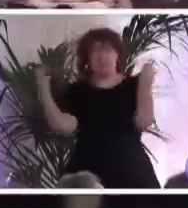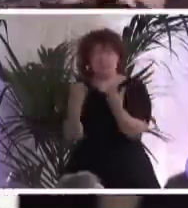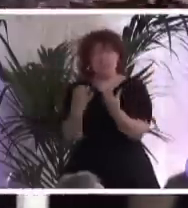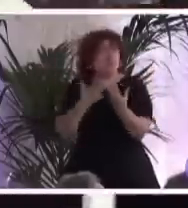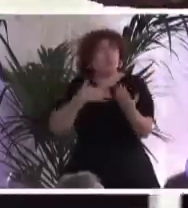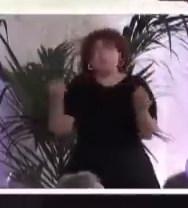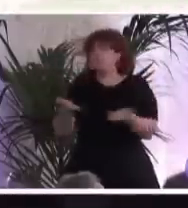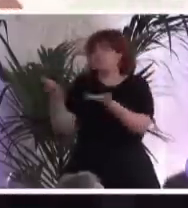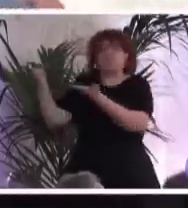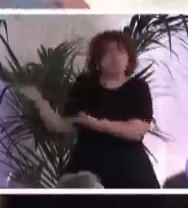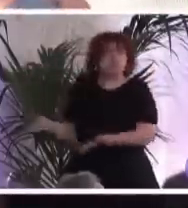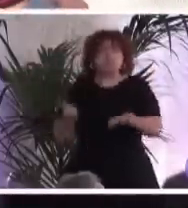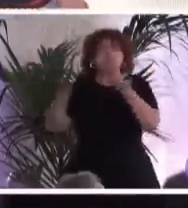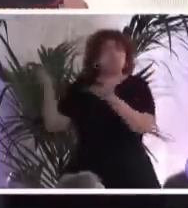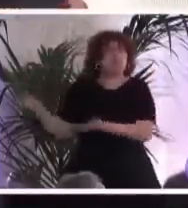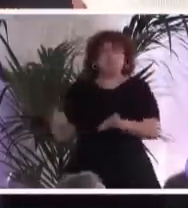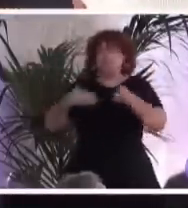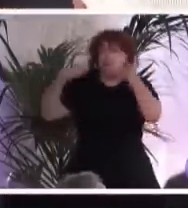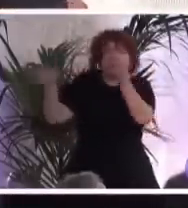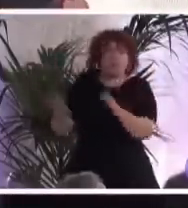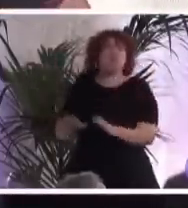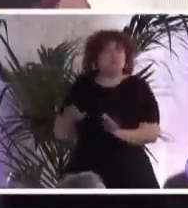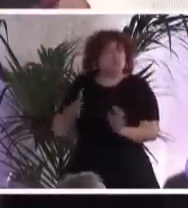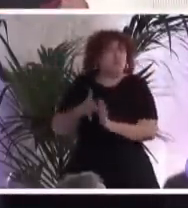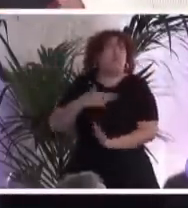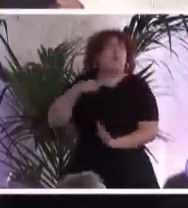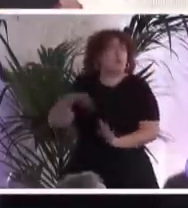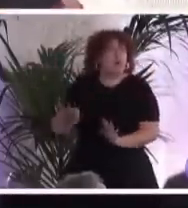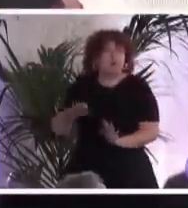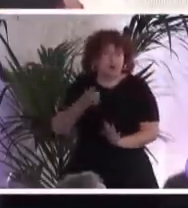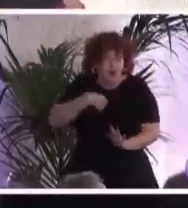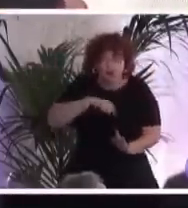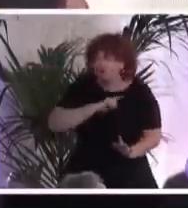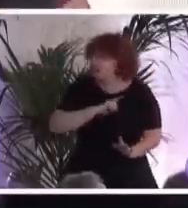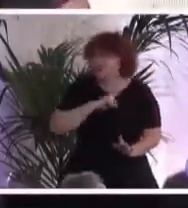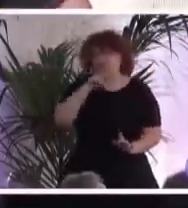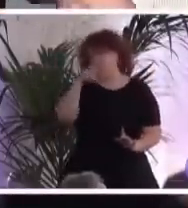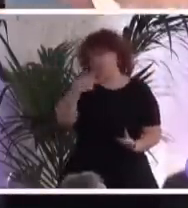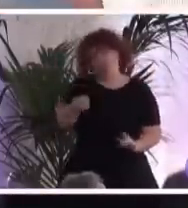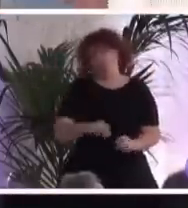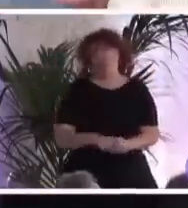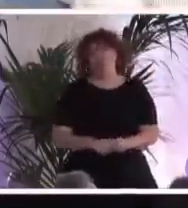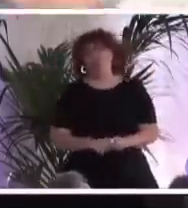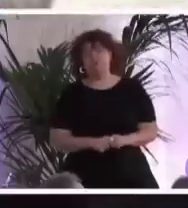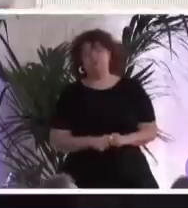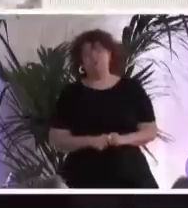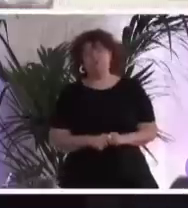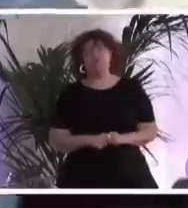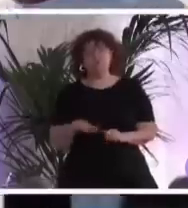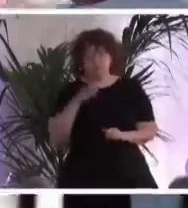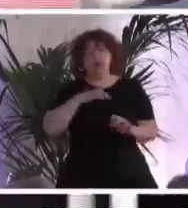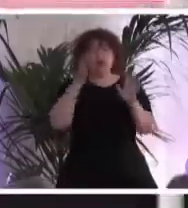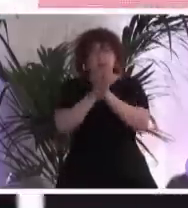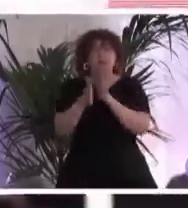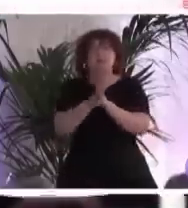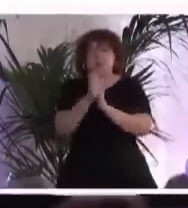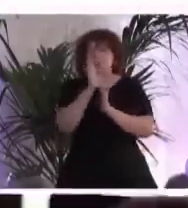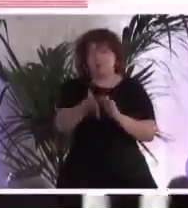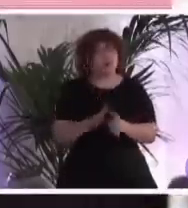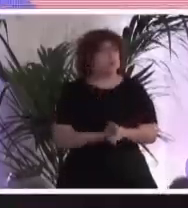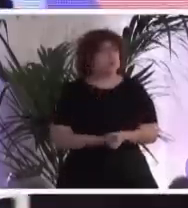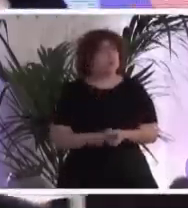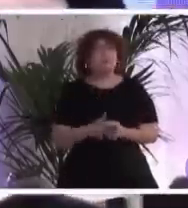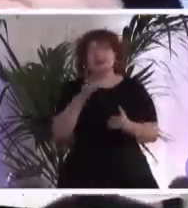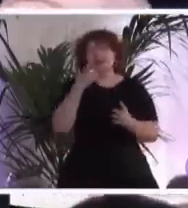cualquiera a cualquiera puede a nosotros Y a nosotras no Y eso explica muchas de las cosas que